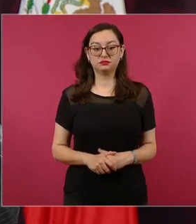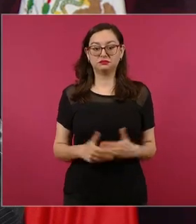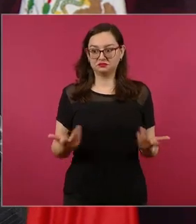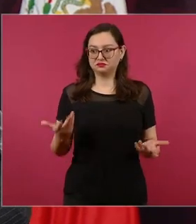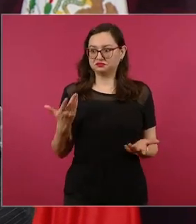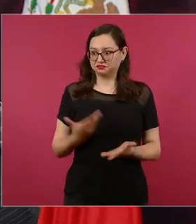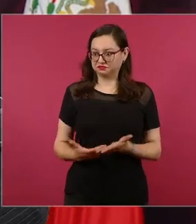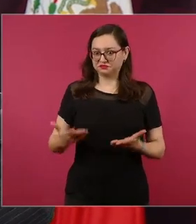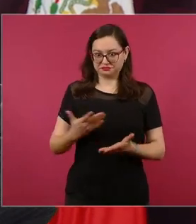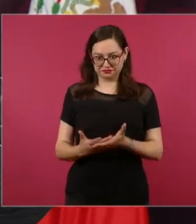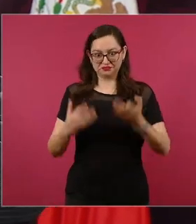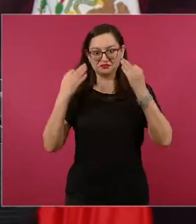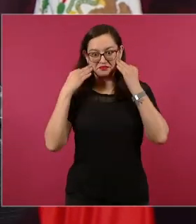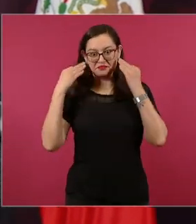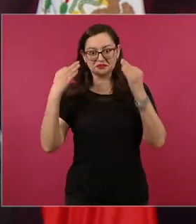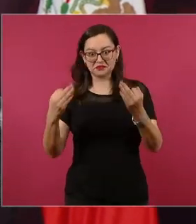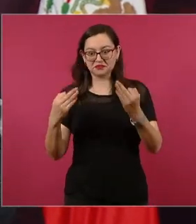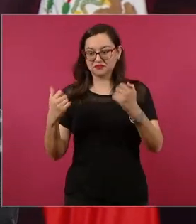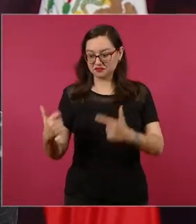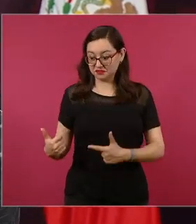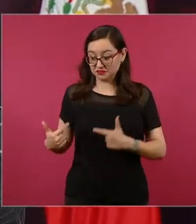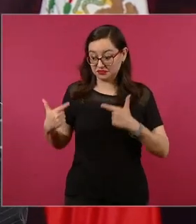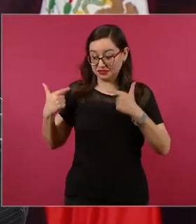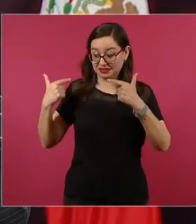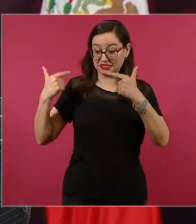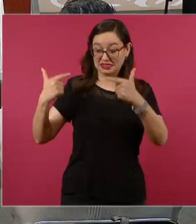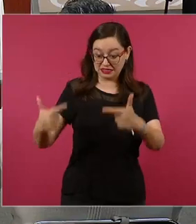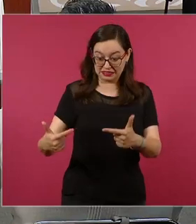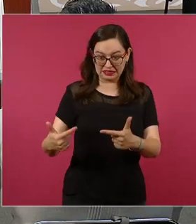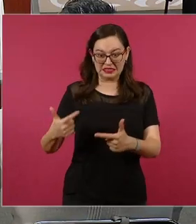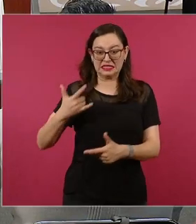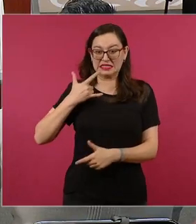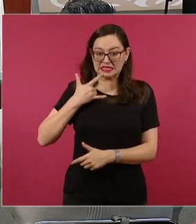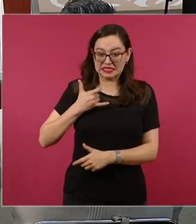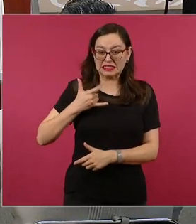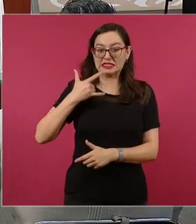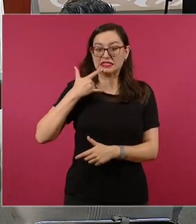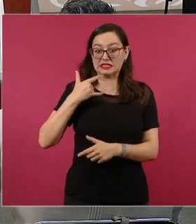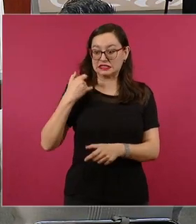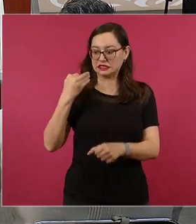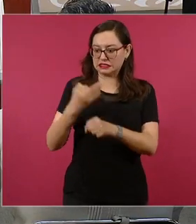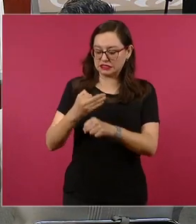esta generación, al final, ¿sí?, nos da